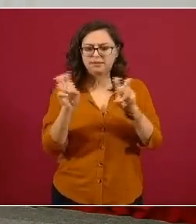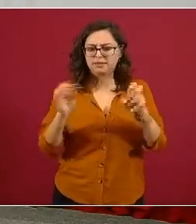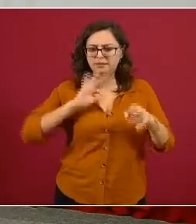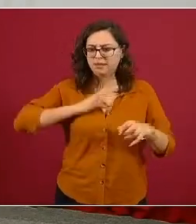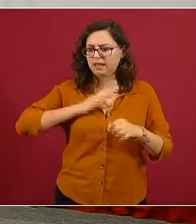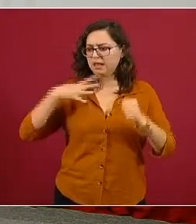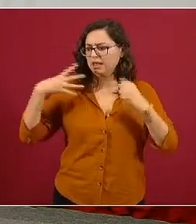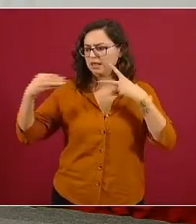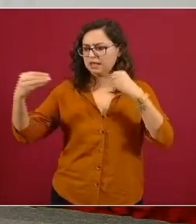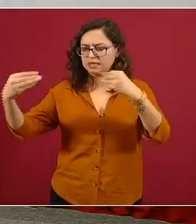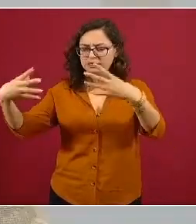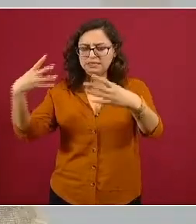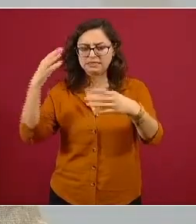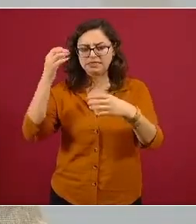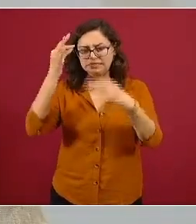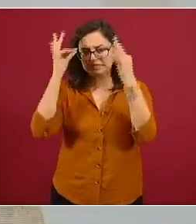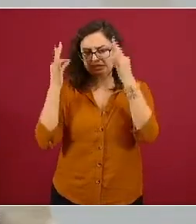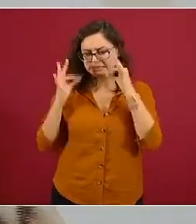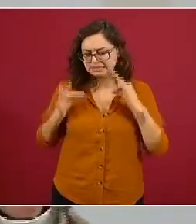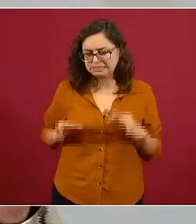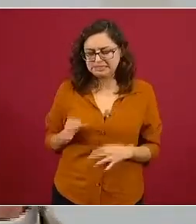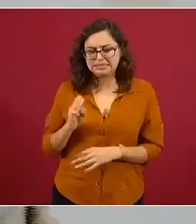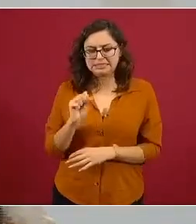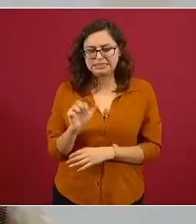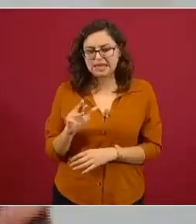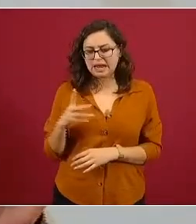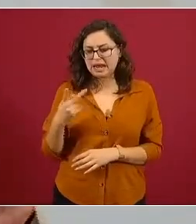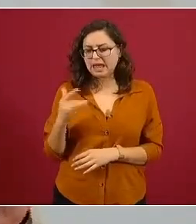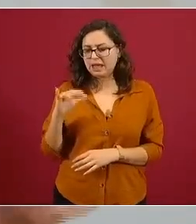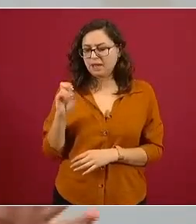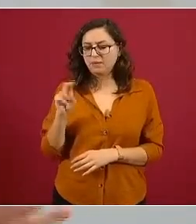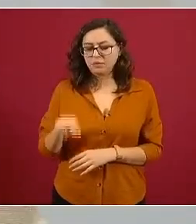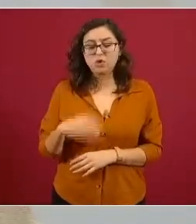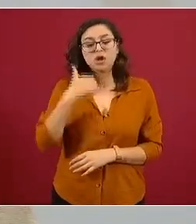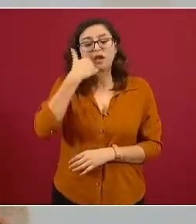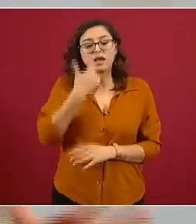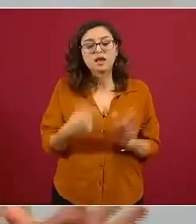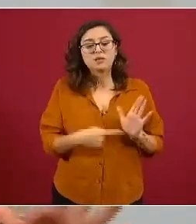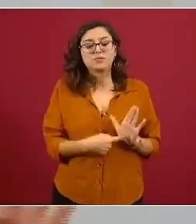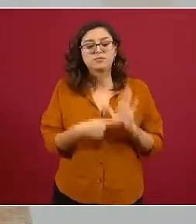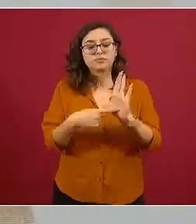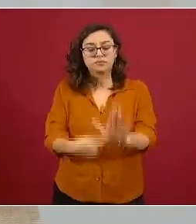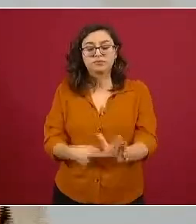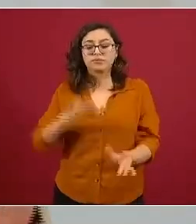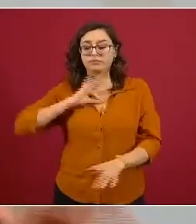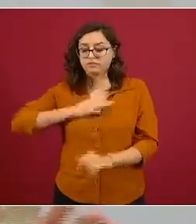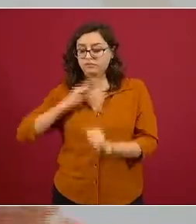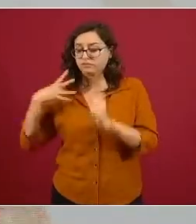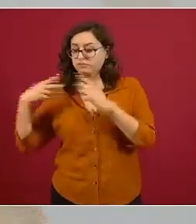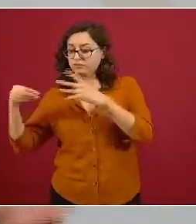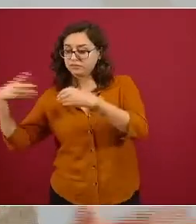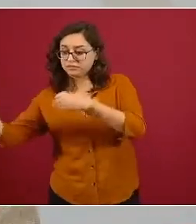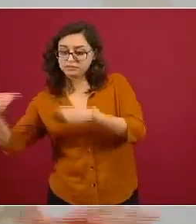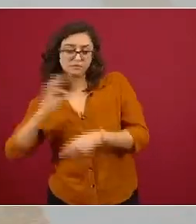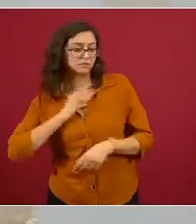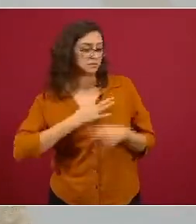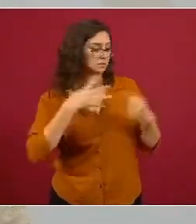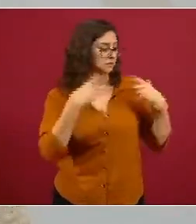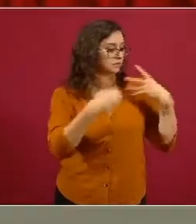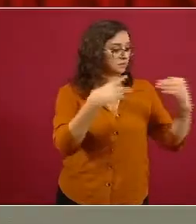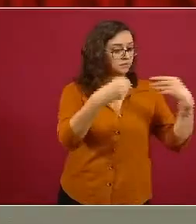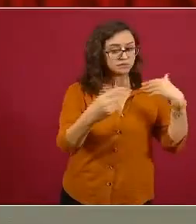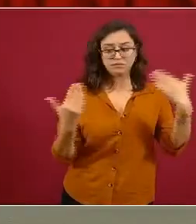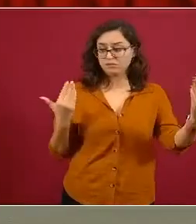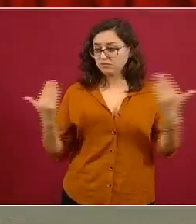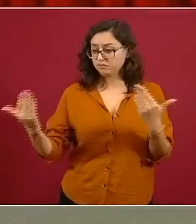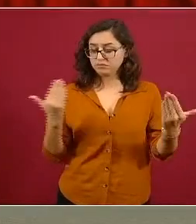sarampión y quisimos ilustrar dos situaciones epidémicas muy diferentes en su naturaleza. Fueron